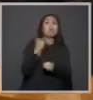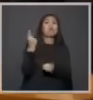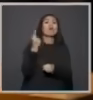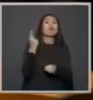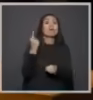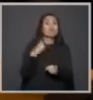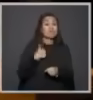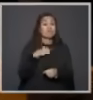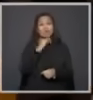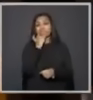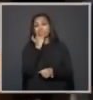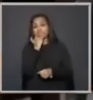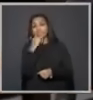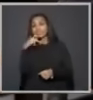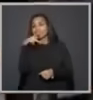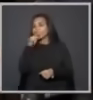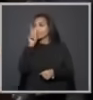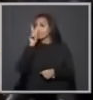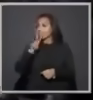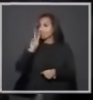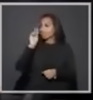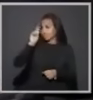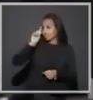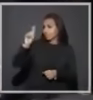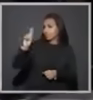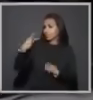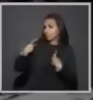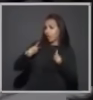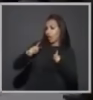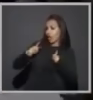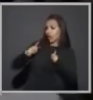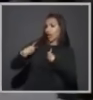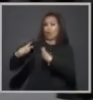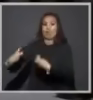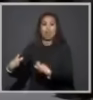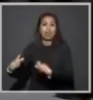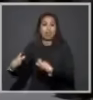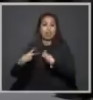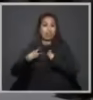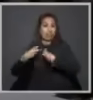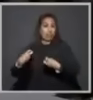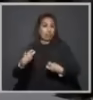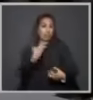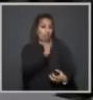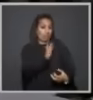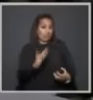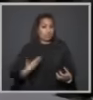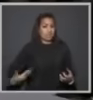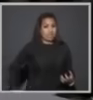con todo respeto, se robaron la presidencia los de la mafia del poder.